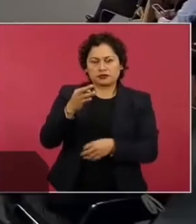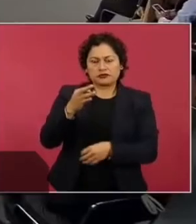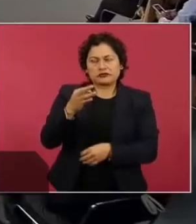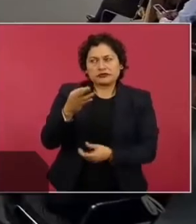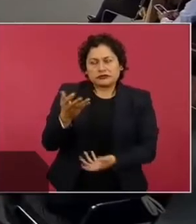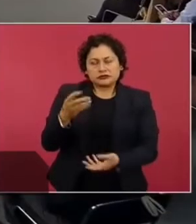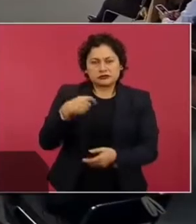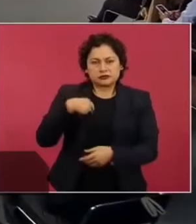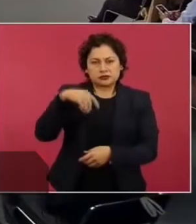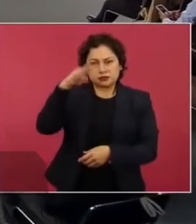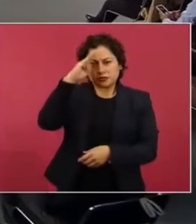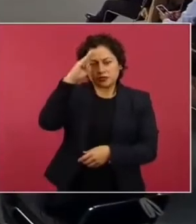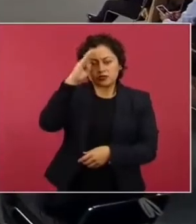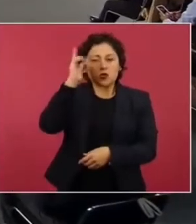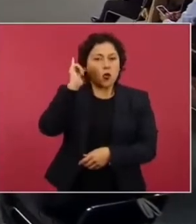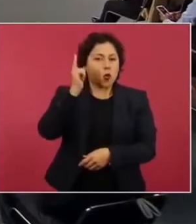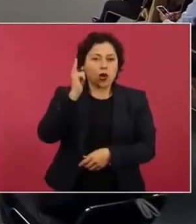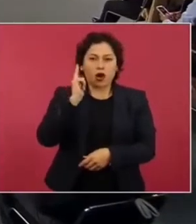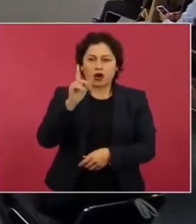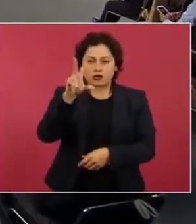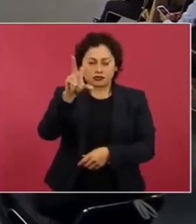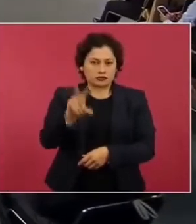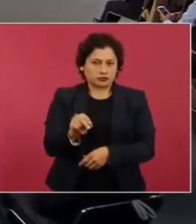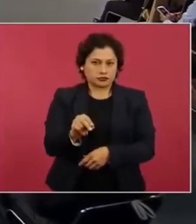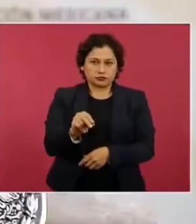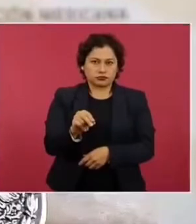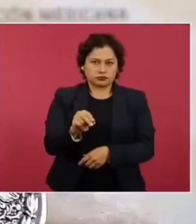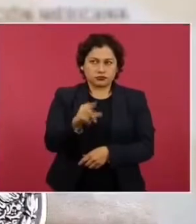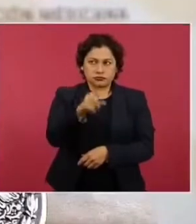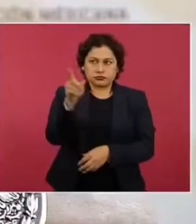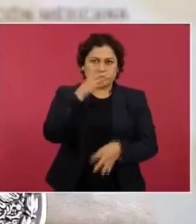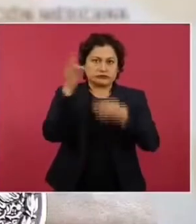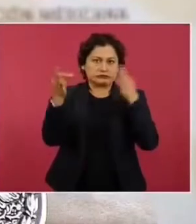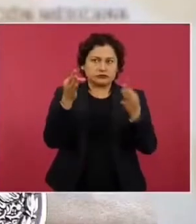no sea como ellos lo están dando a conocer.